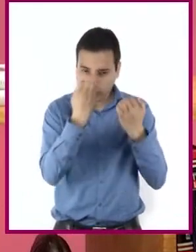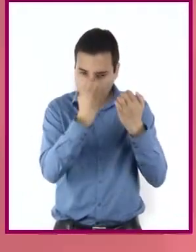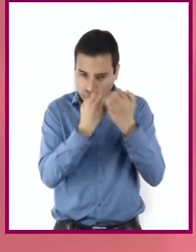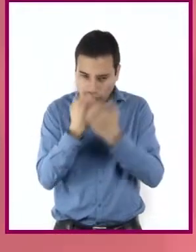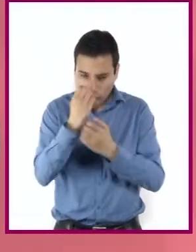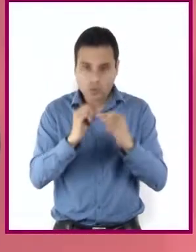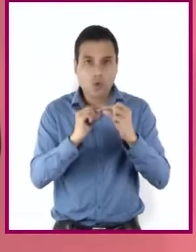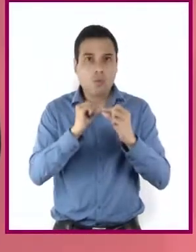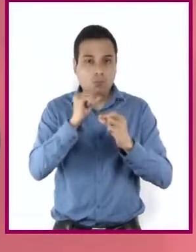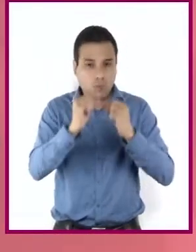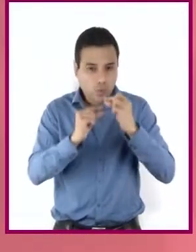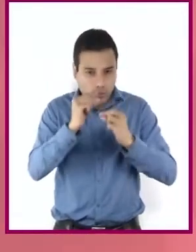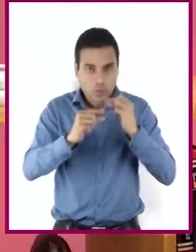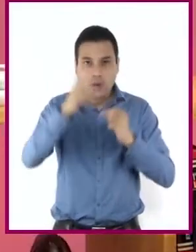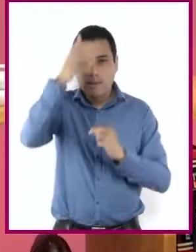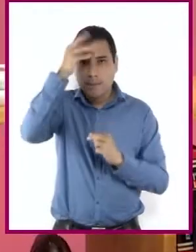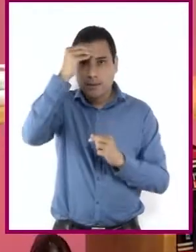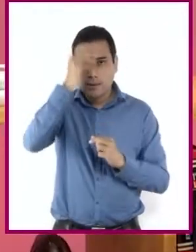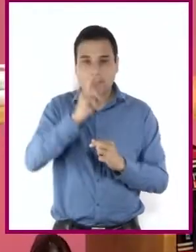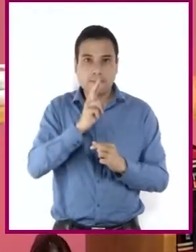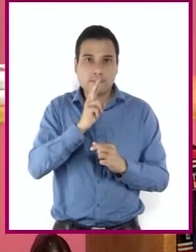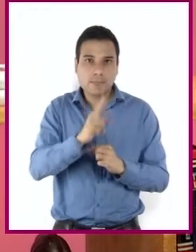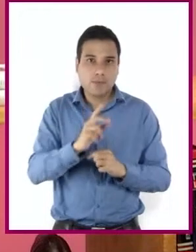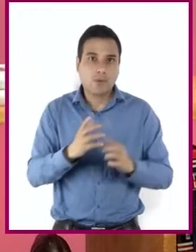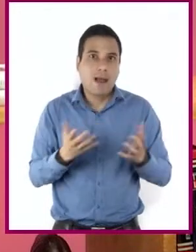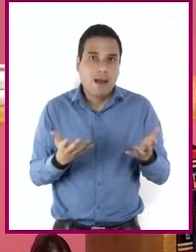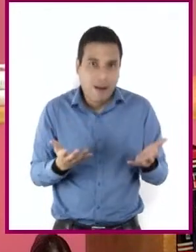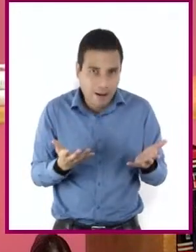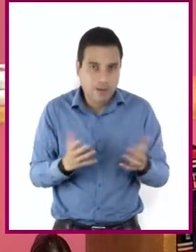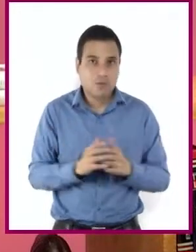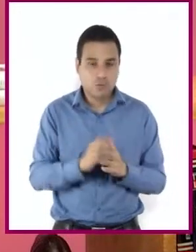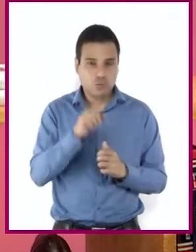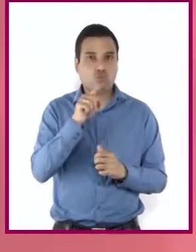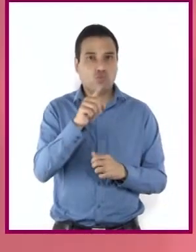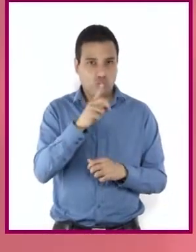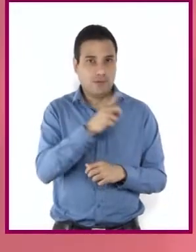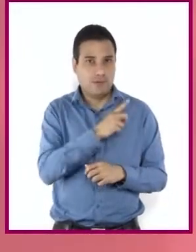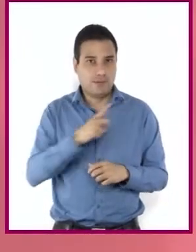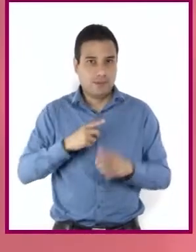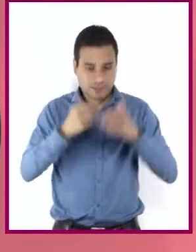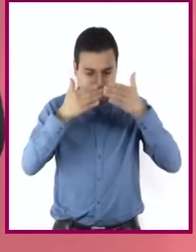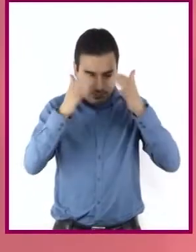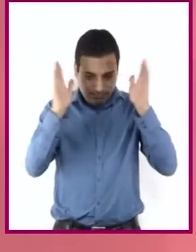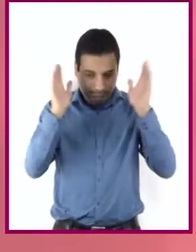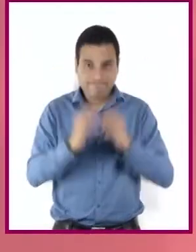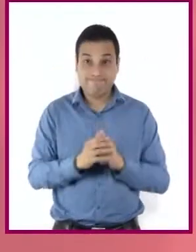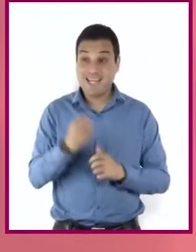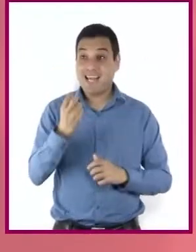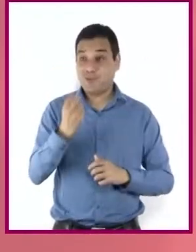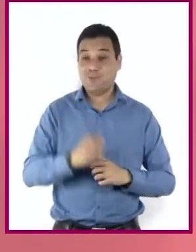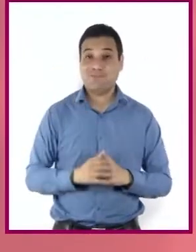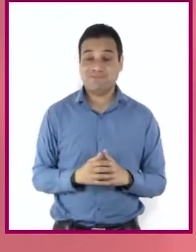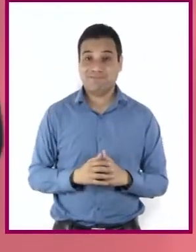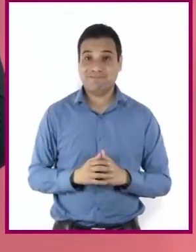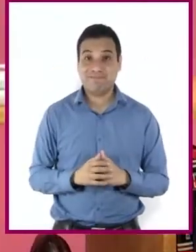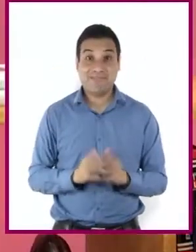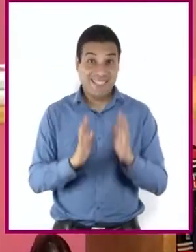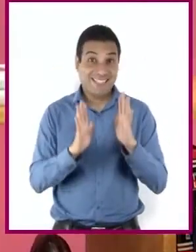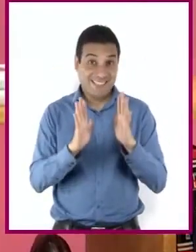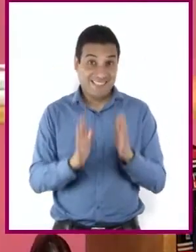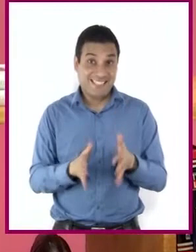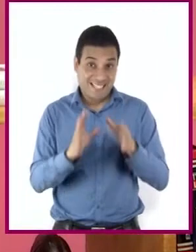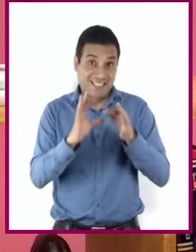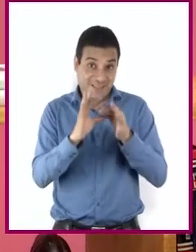aprendizaje, es decir, que se hagan conscientes de estos. Así es, profesora Cristina. Ya vimos qué